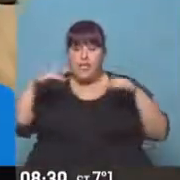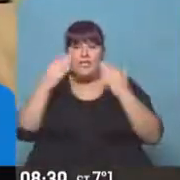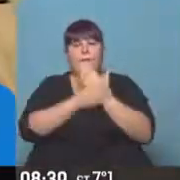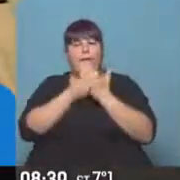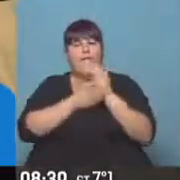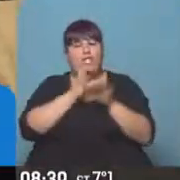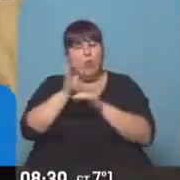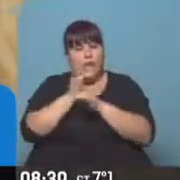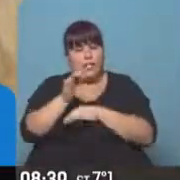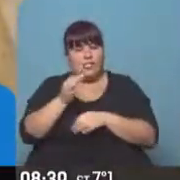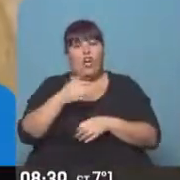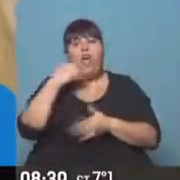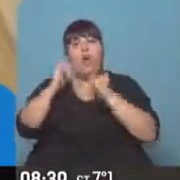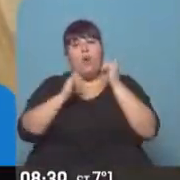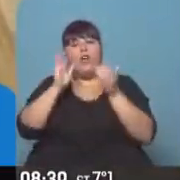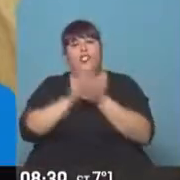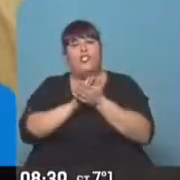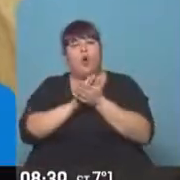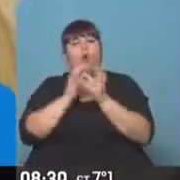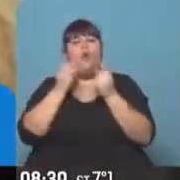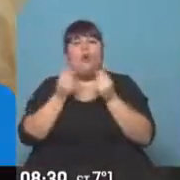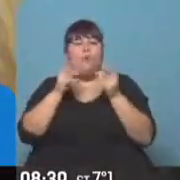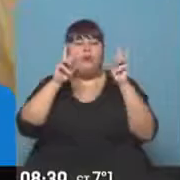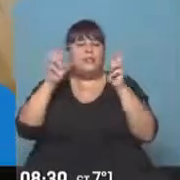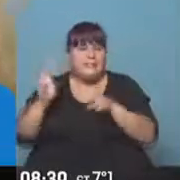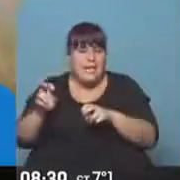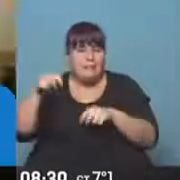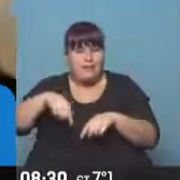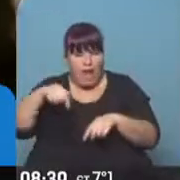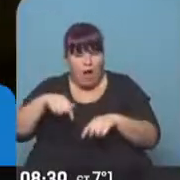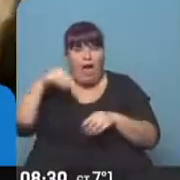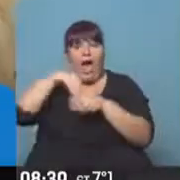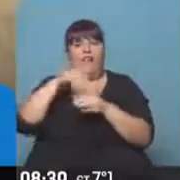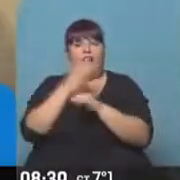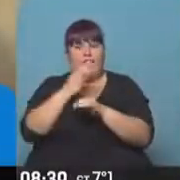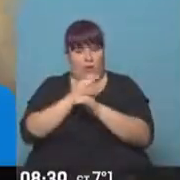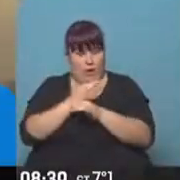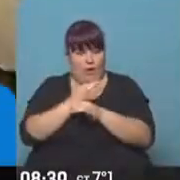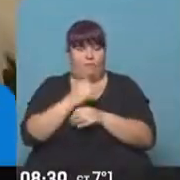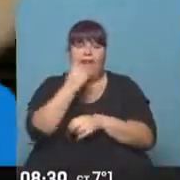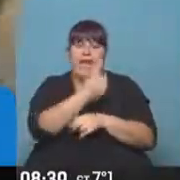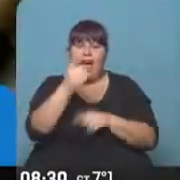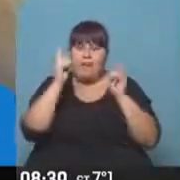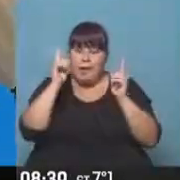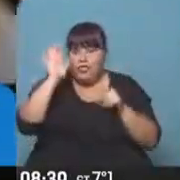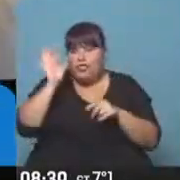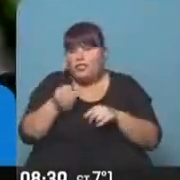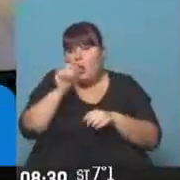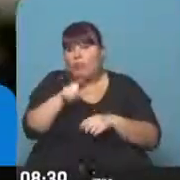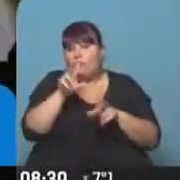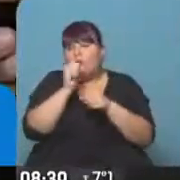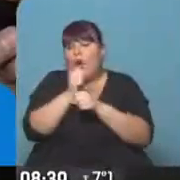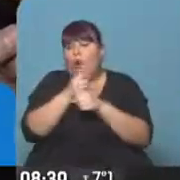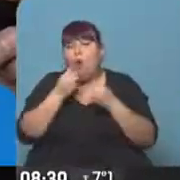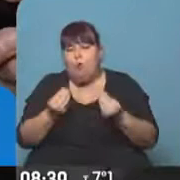ministro de Educación se refirió al tratamiento de temas de actualidad en las escuelas. Cada docente sabe lo que tiene que hacer y lo